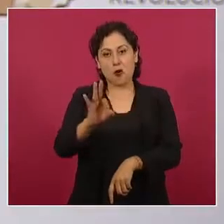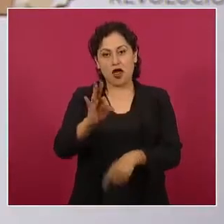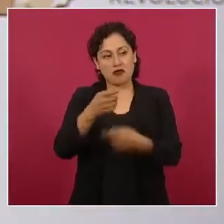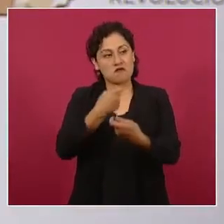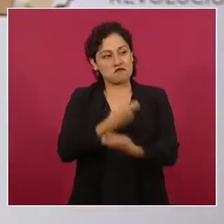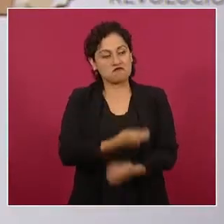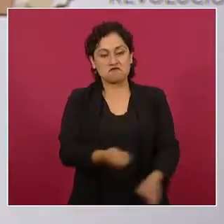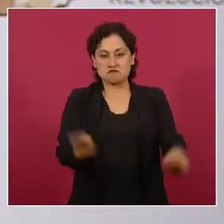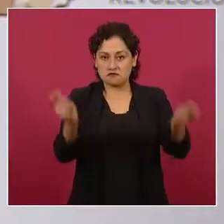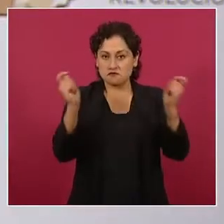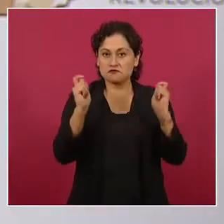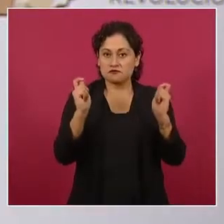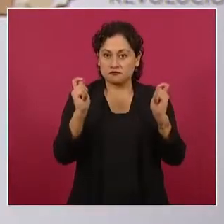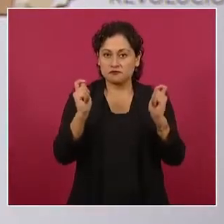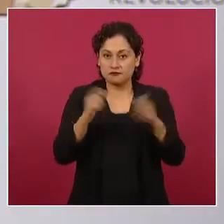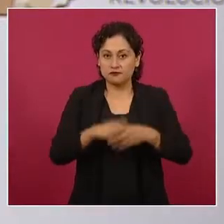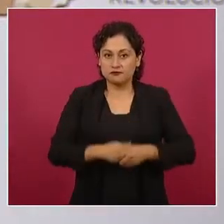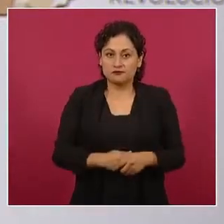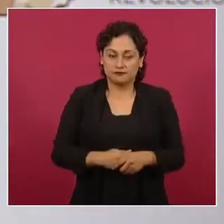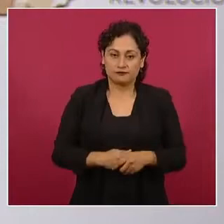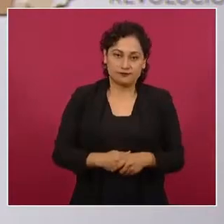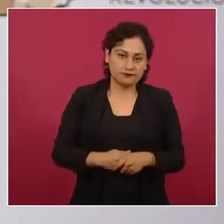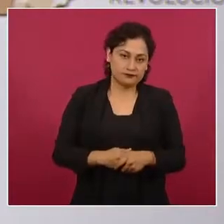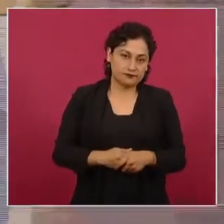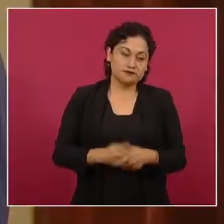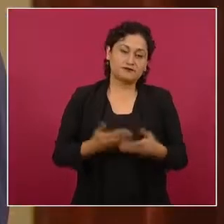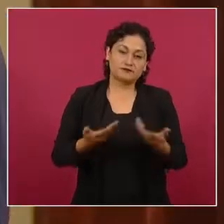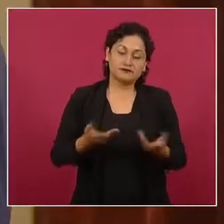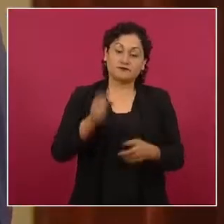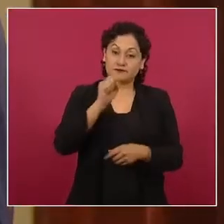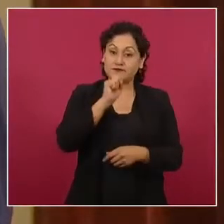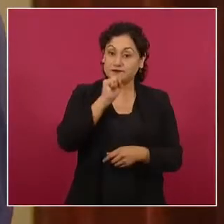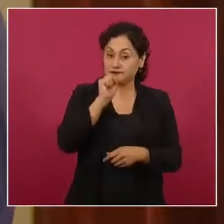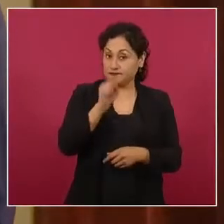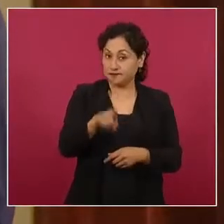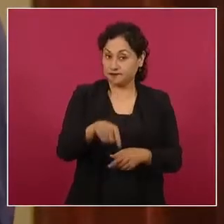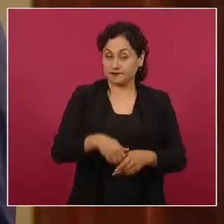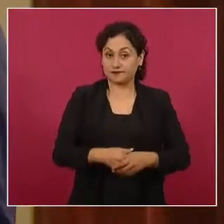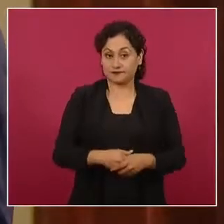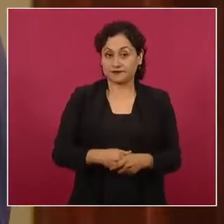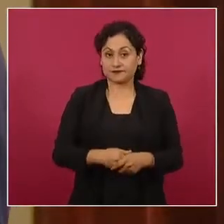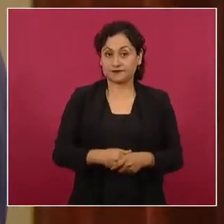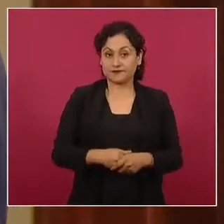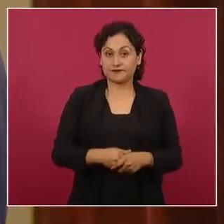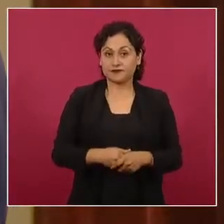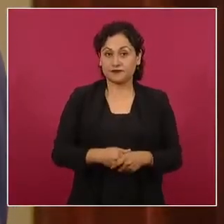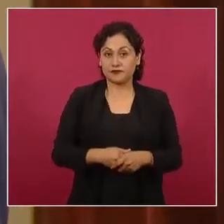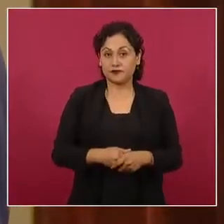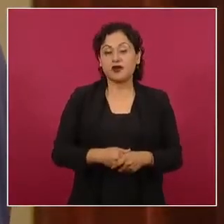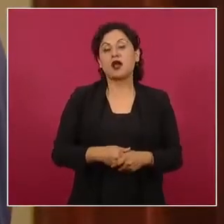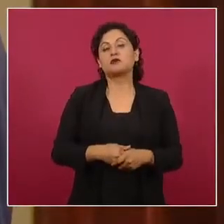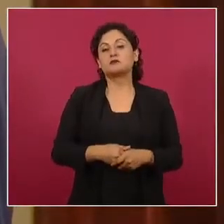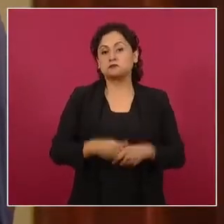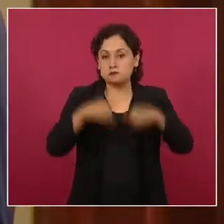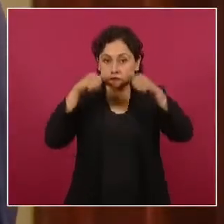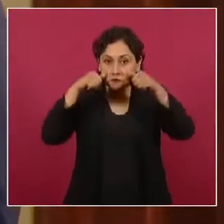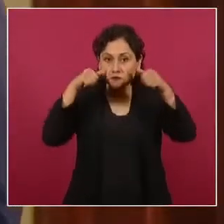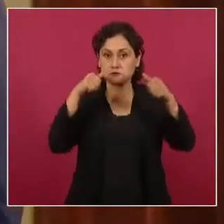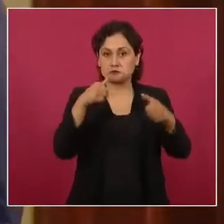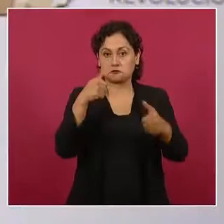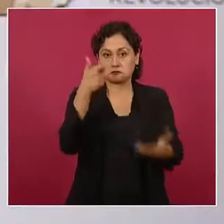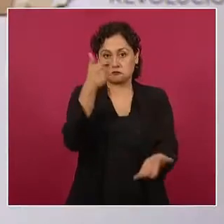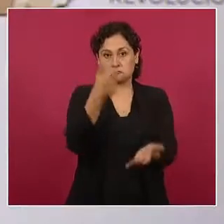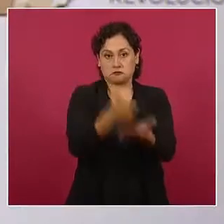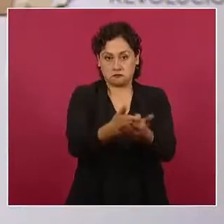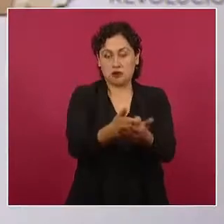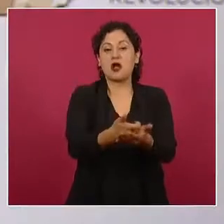abastecerles. Se va a buscar también que sean precios justos